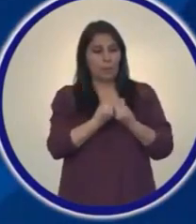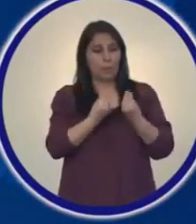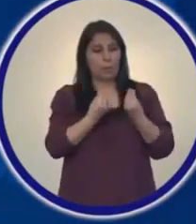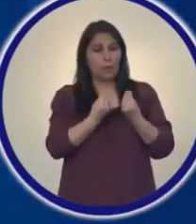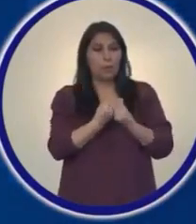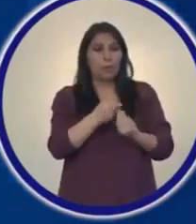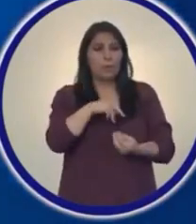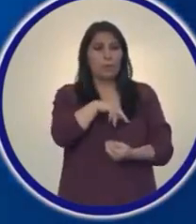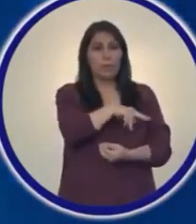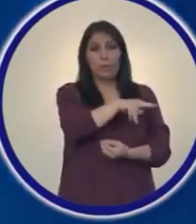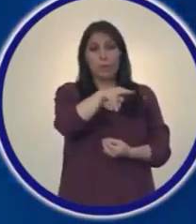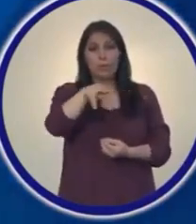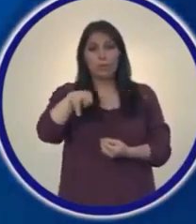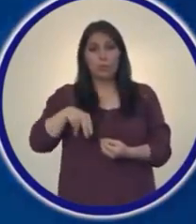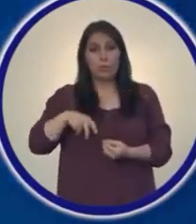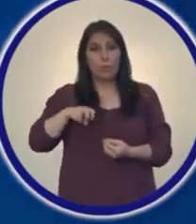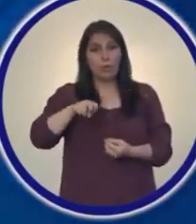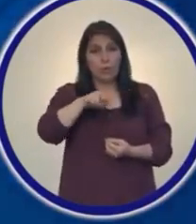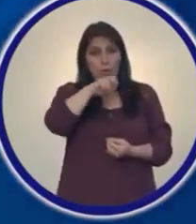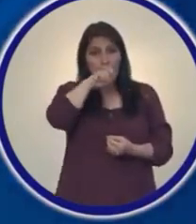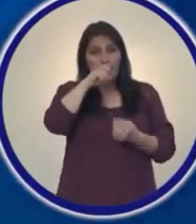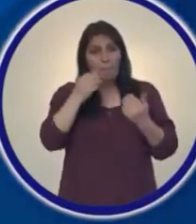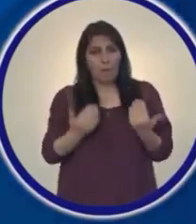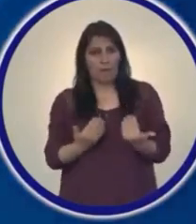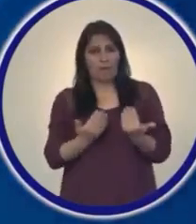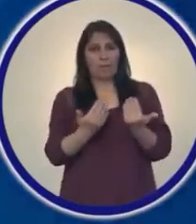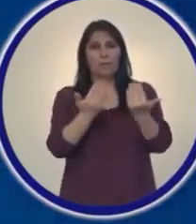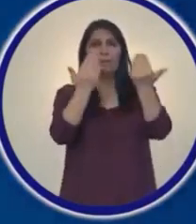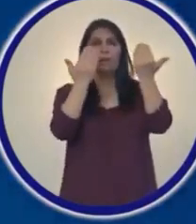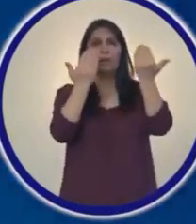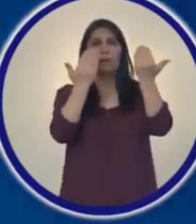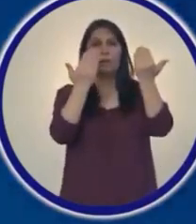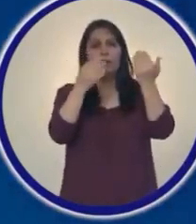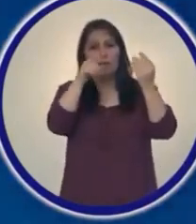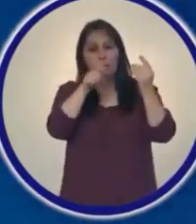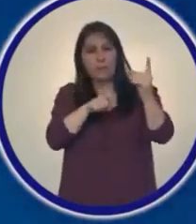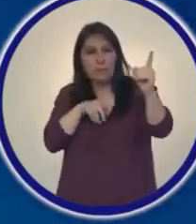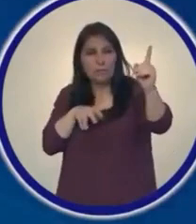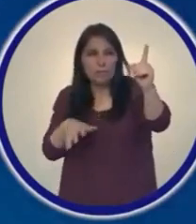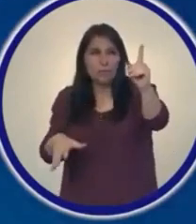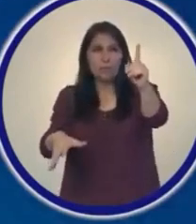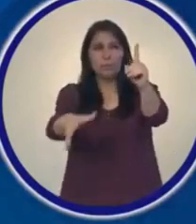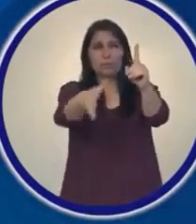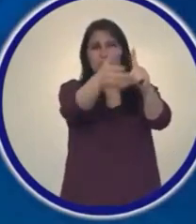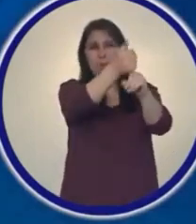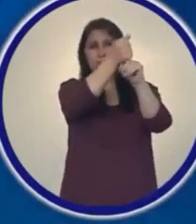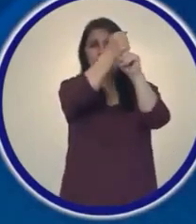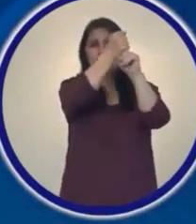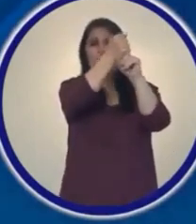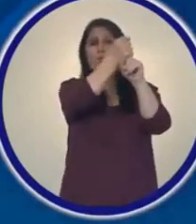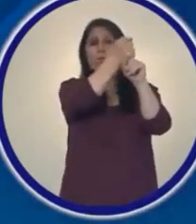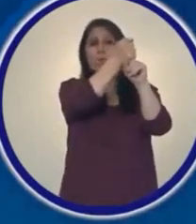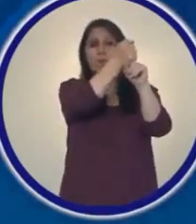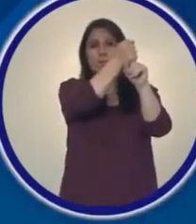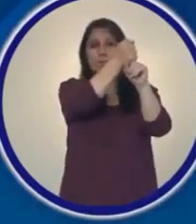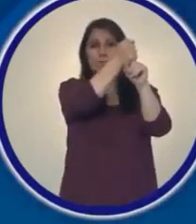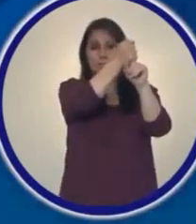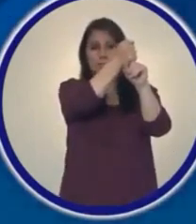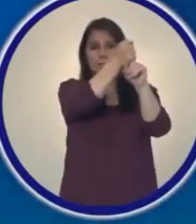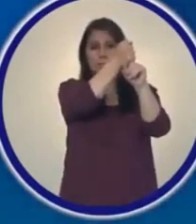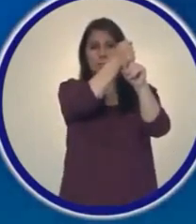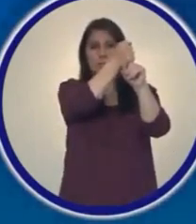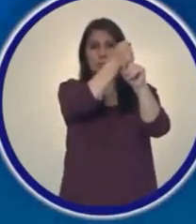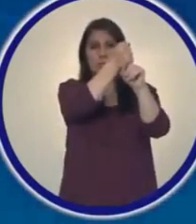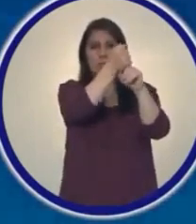pedagógica compañeros por la patria tenemos que